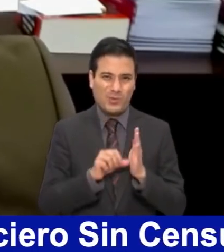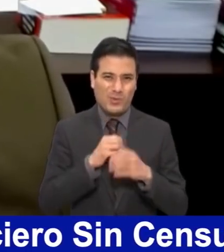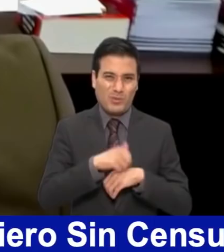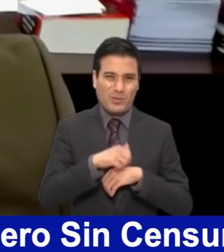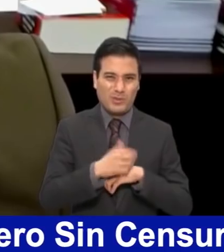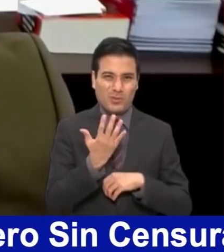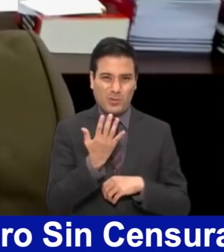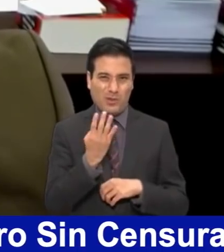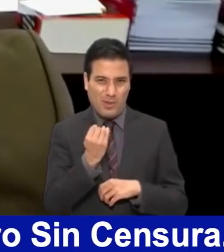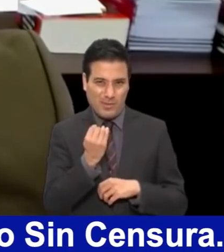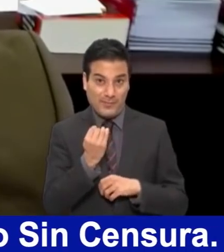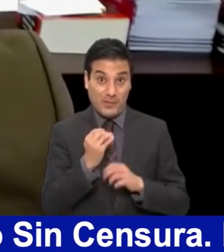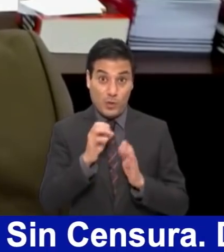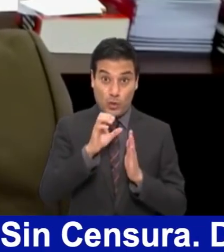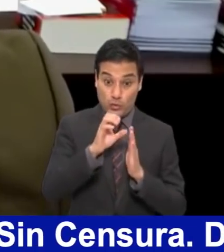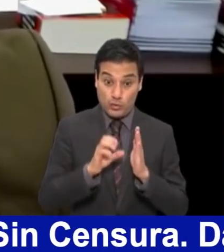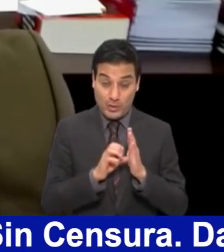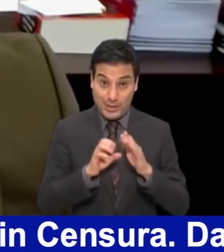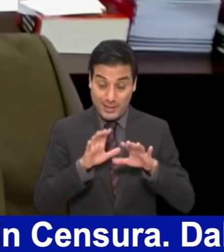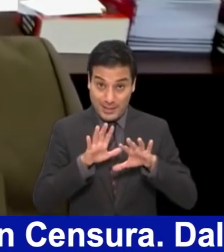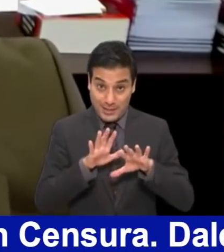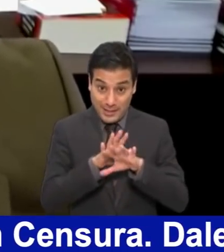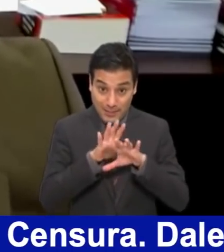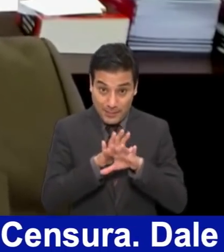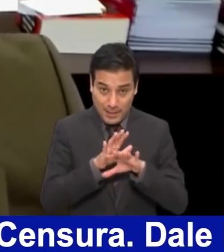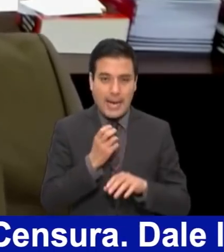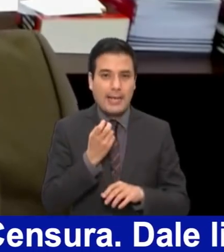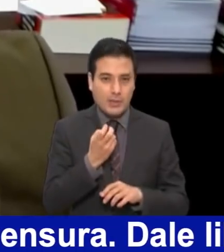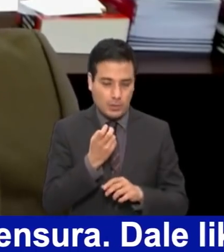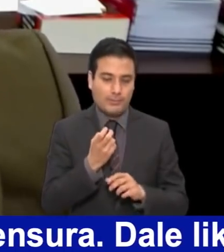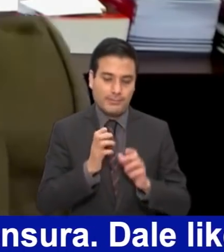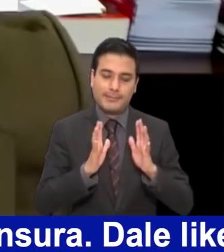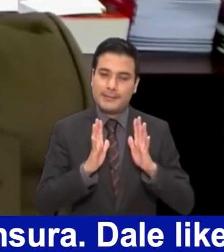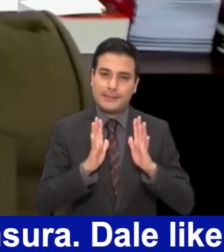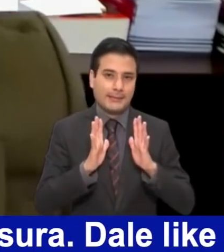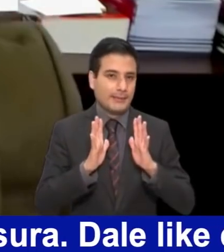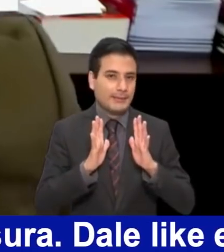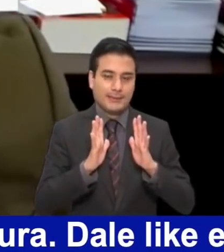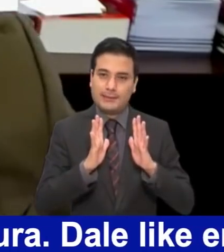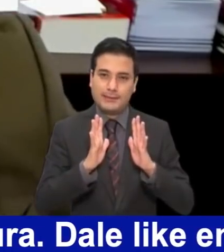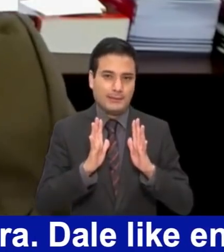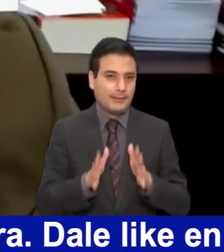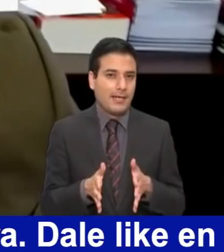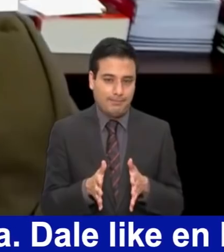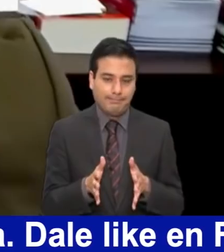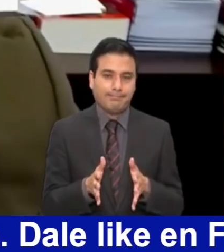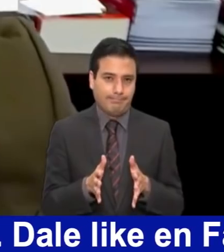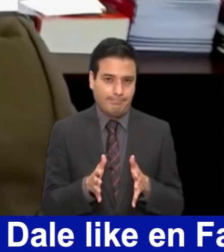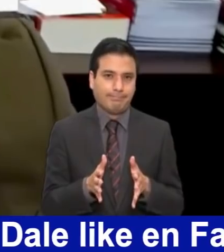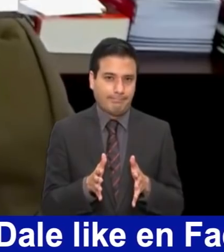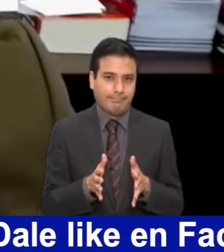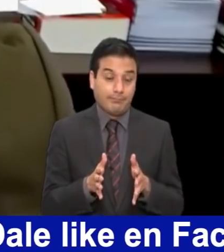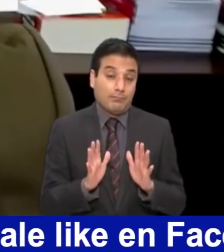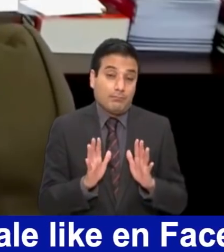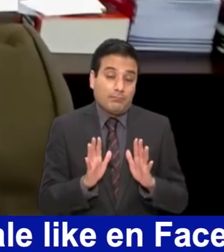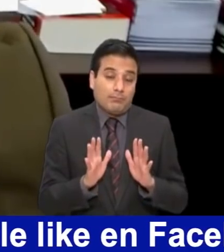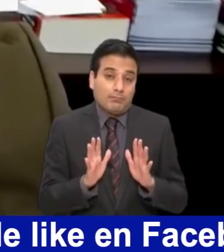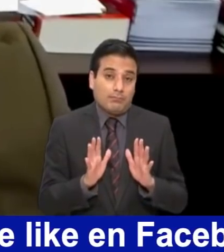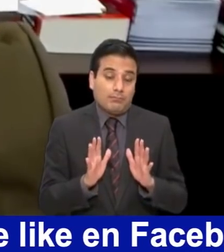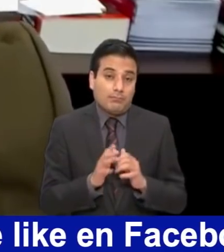59 constitucional que empujó una clara, y así se decía y se interpretó por parte